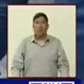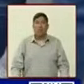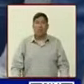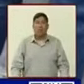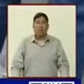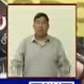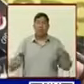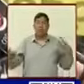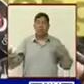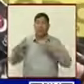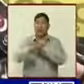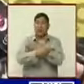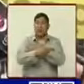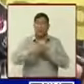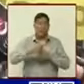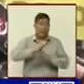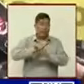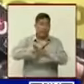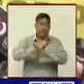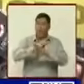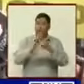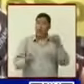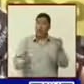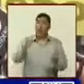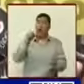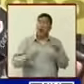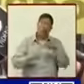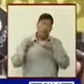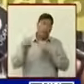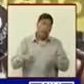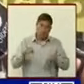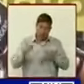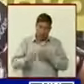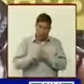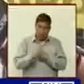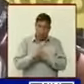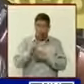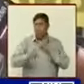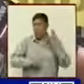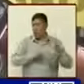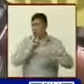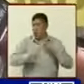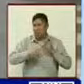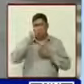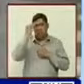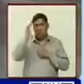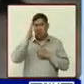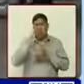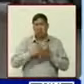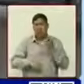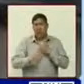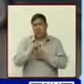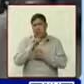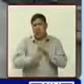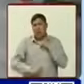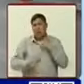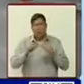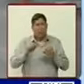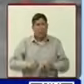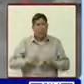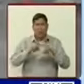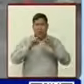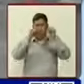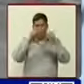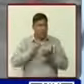Hemos cortado la vía de forma inmediata, toda vez de que constituía un riesgo para la población. No sabíamos qué tipo de daños podía tener la